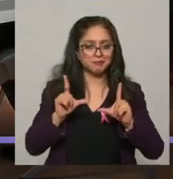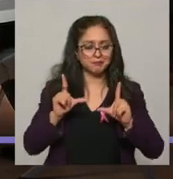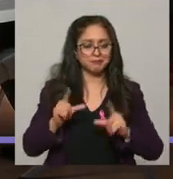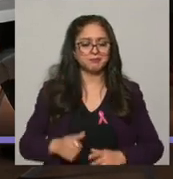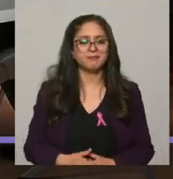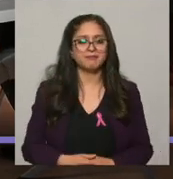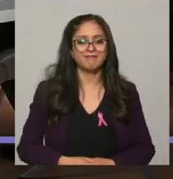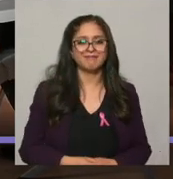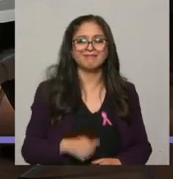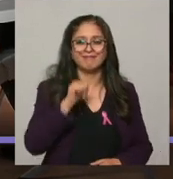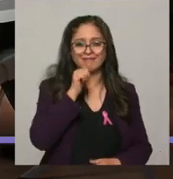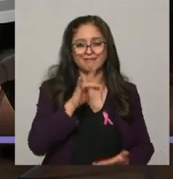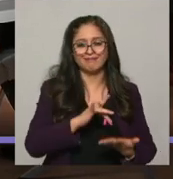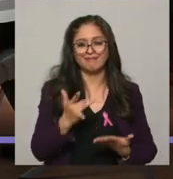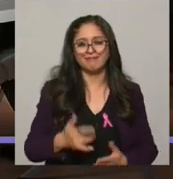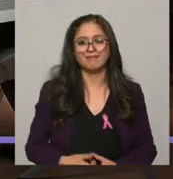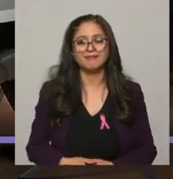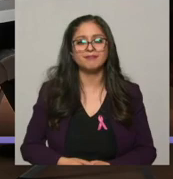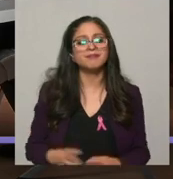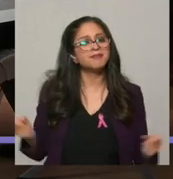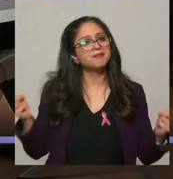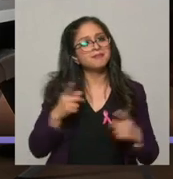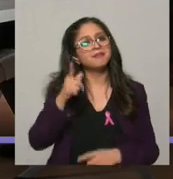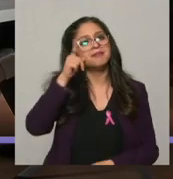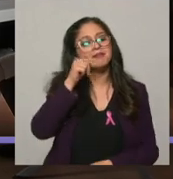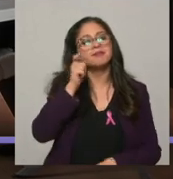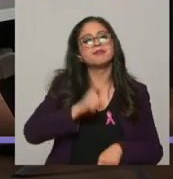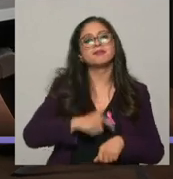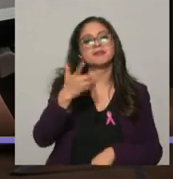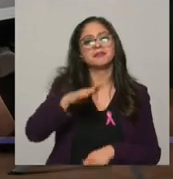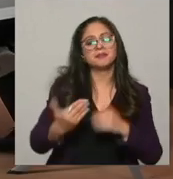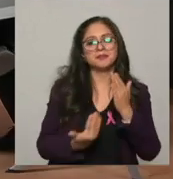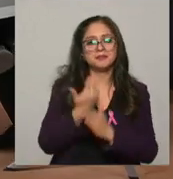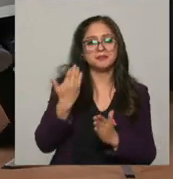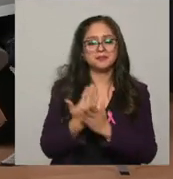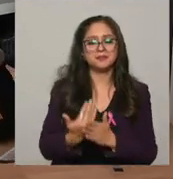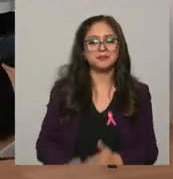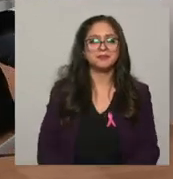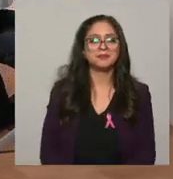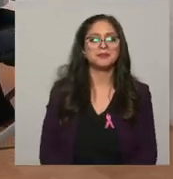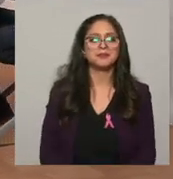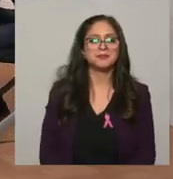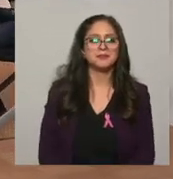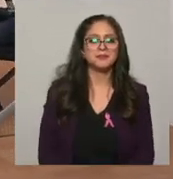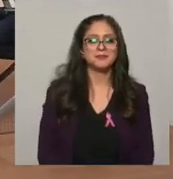intérprete de lengua de señas mexicana. Yo lo espero el día de mañana a las 10 de la mañana. Hasta pronto.